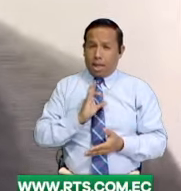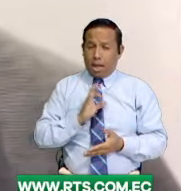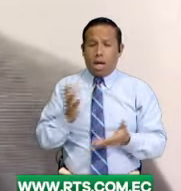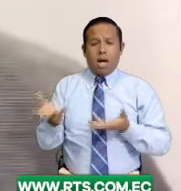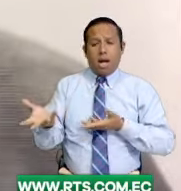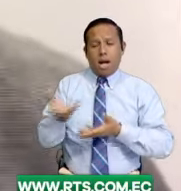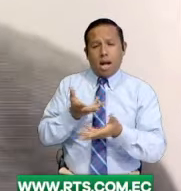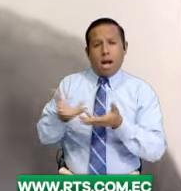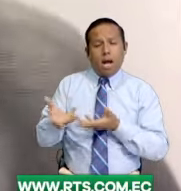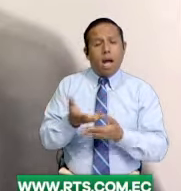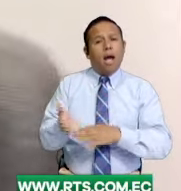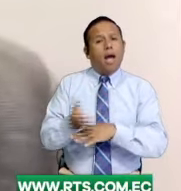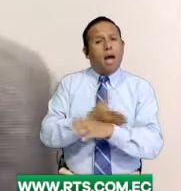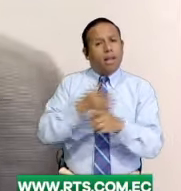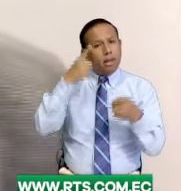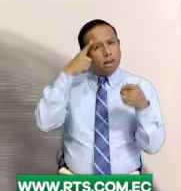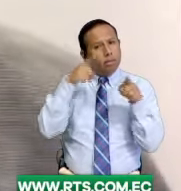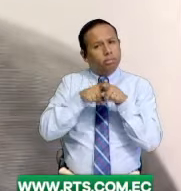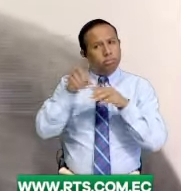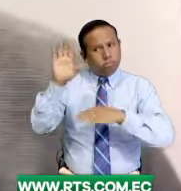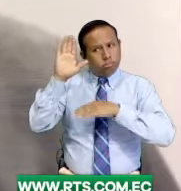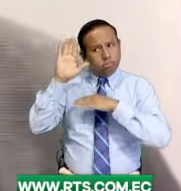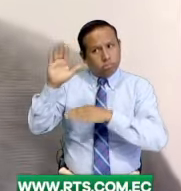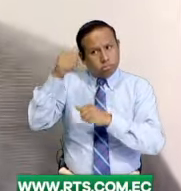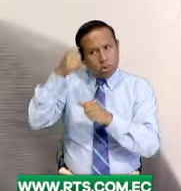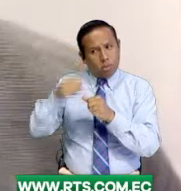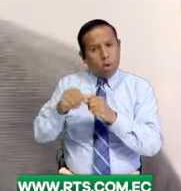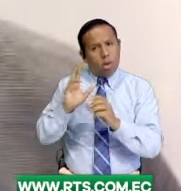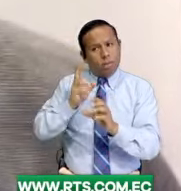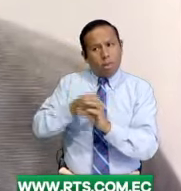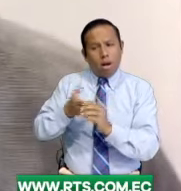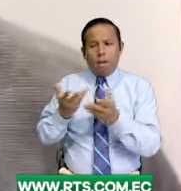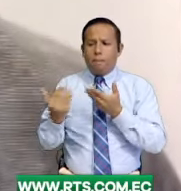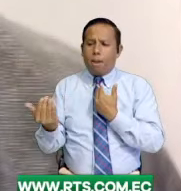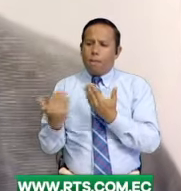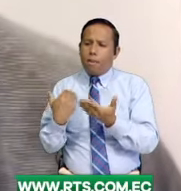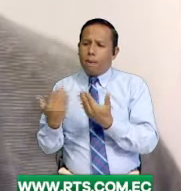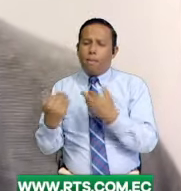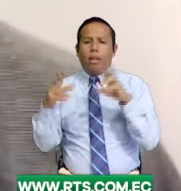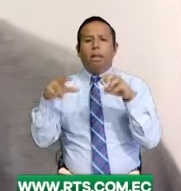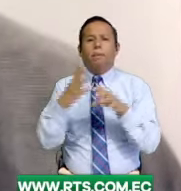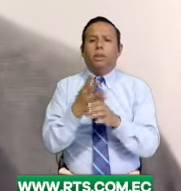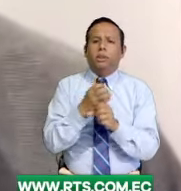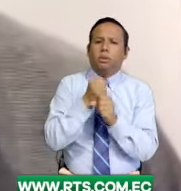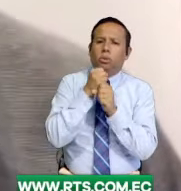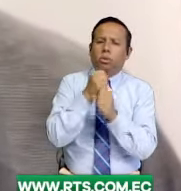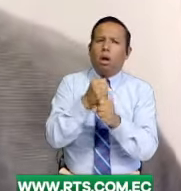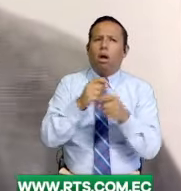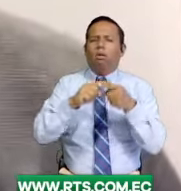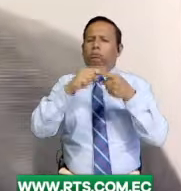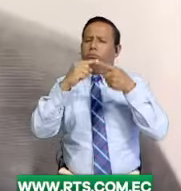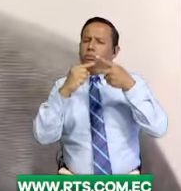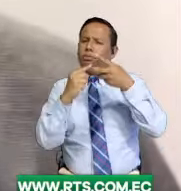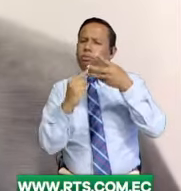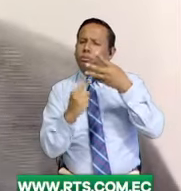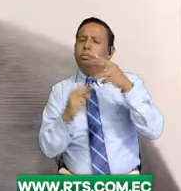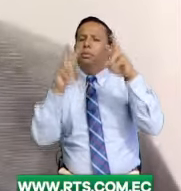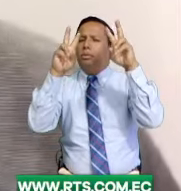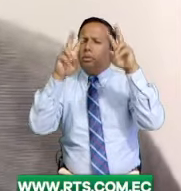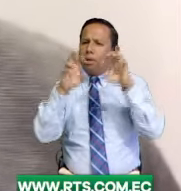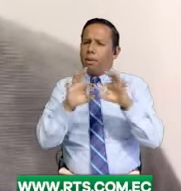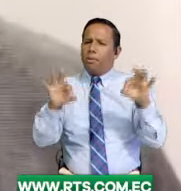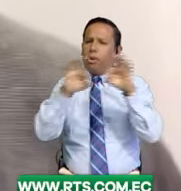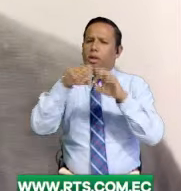compromisos de participar en estas mesas, para seguir tratando sobre el tema de seguridad y algunos otros temas que consideramos que para el gremio son